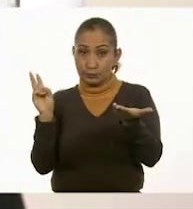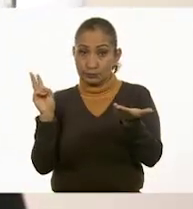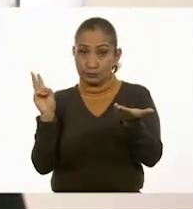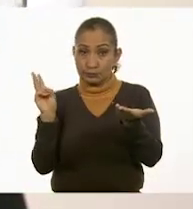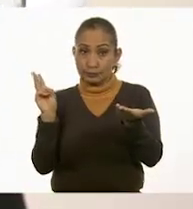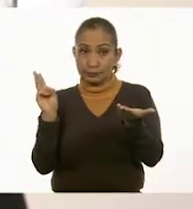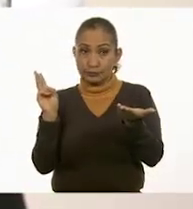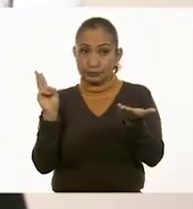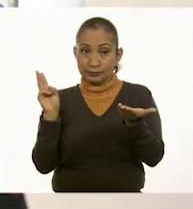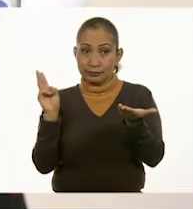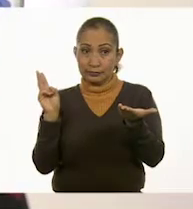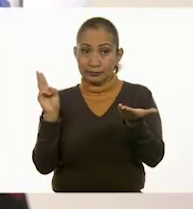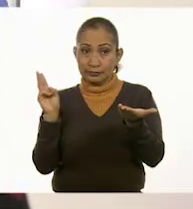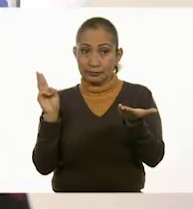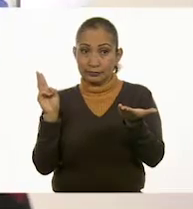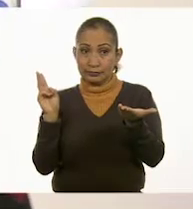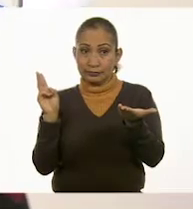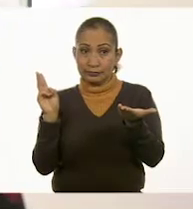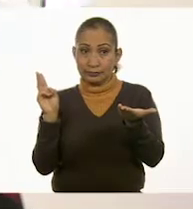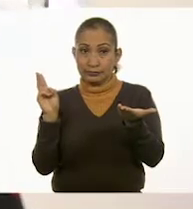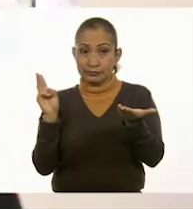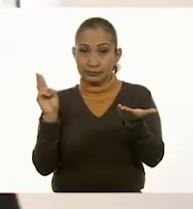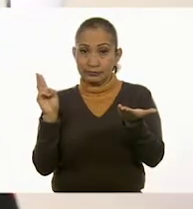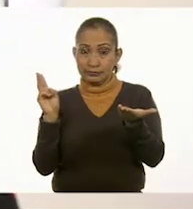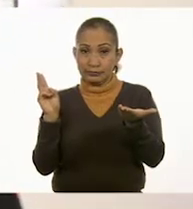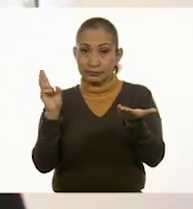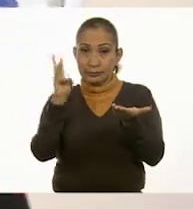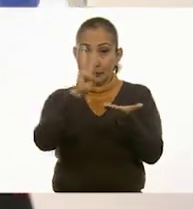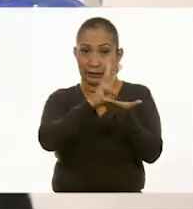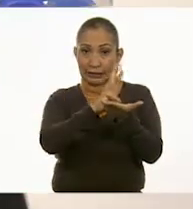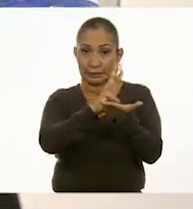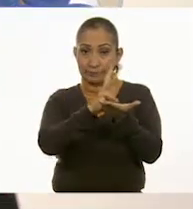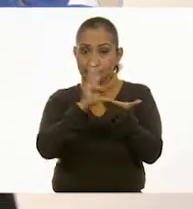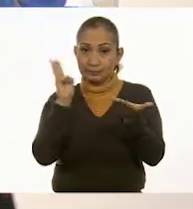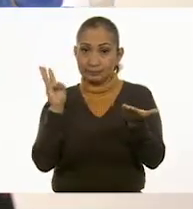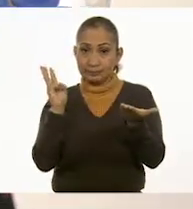3,